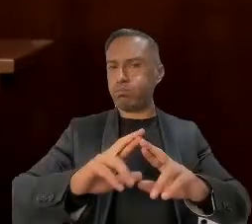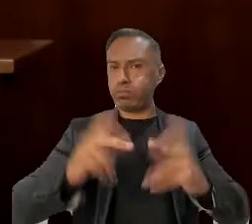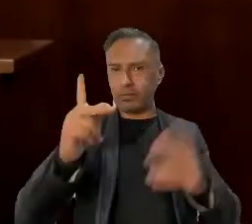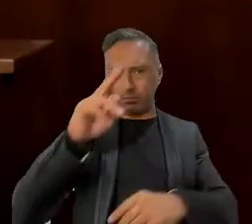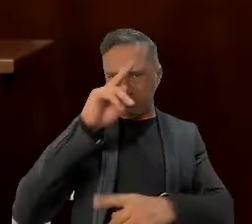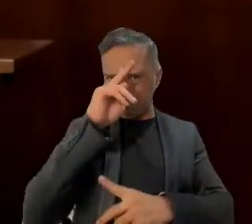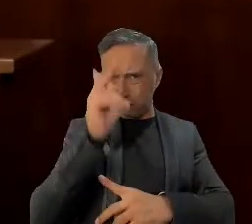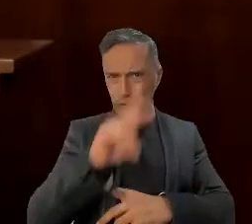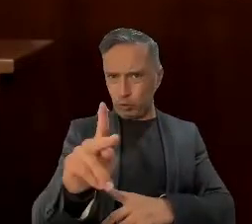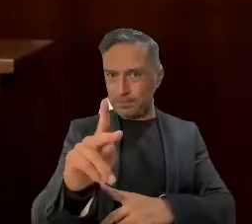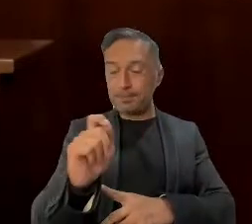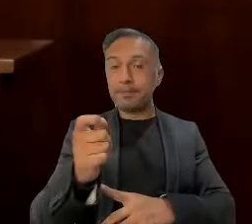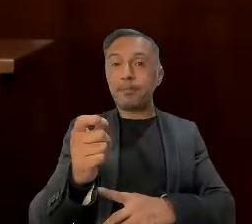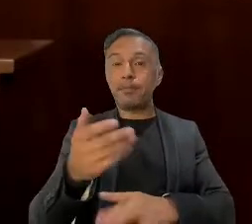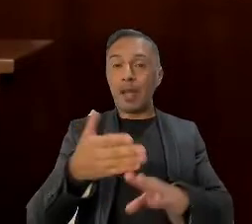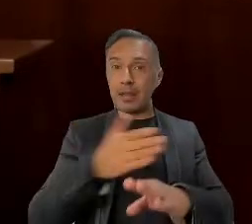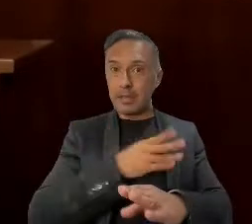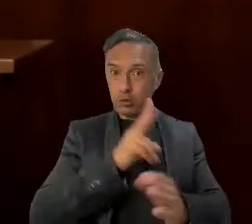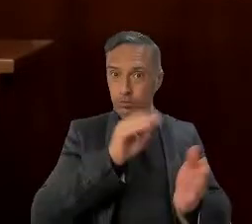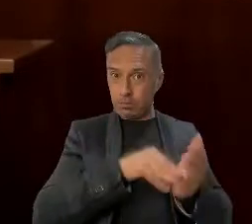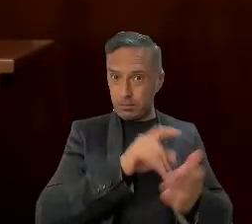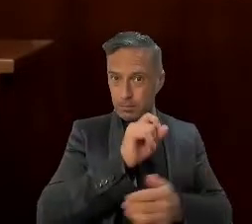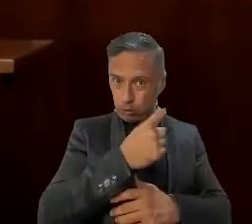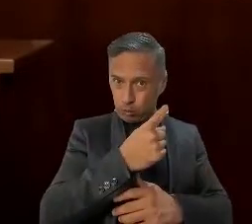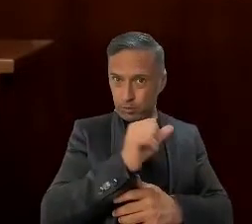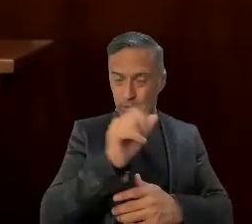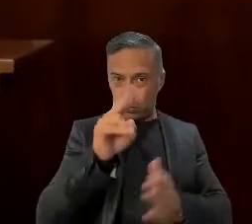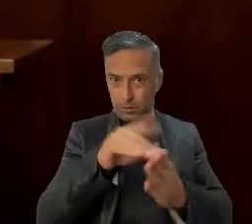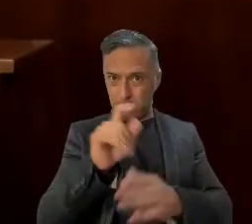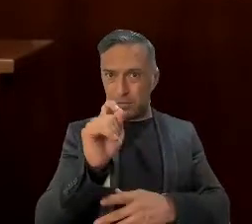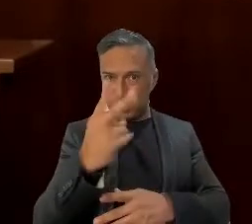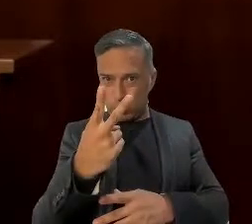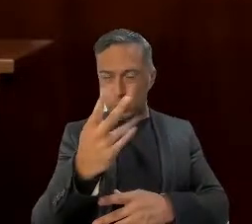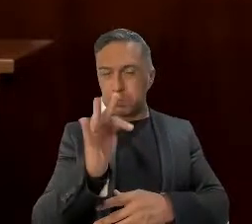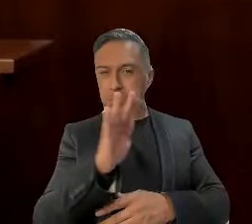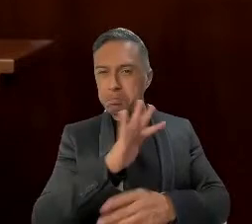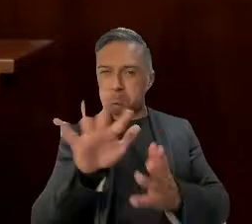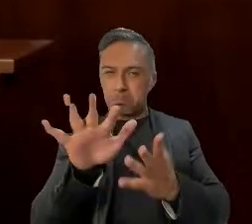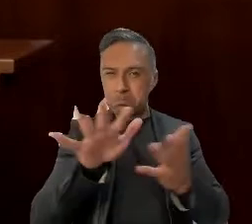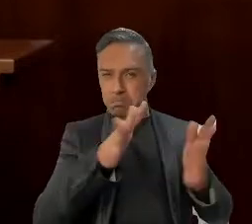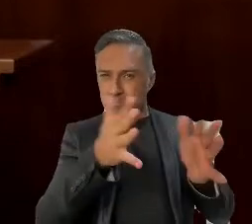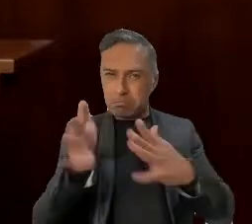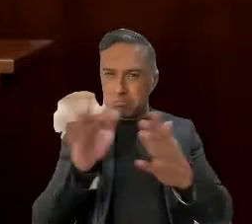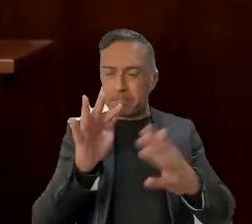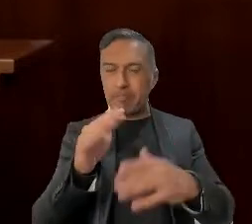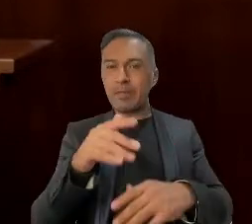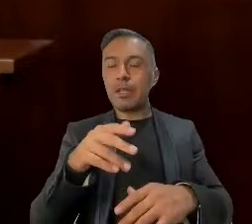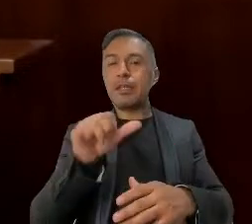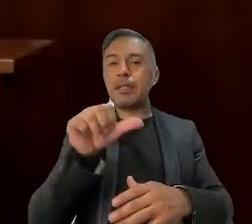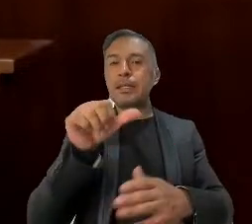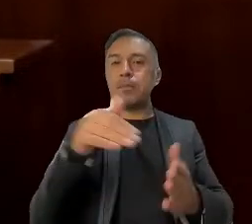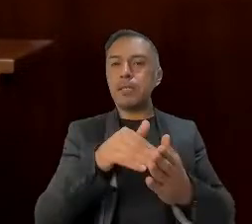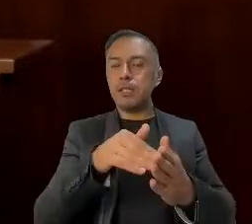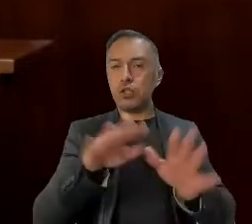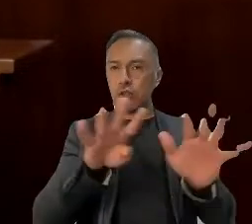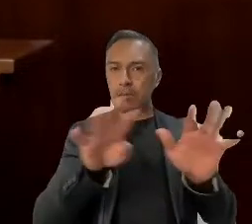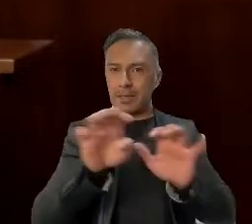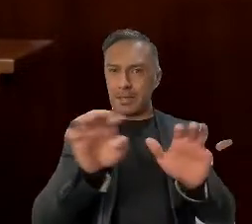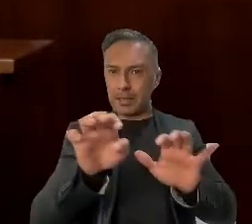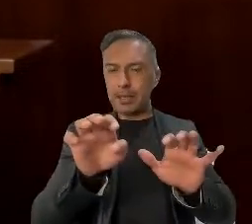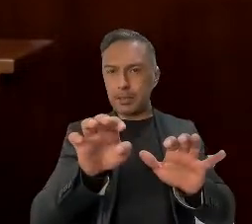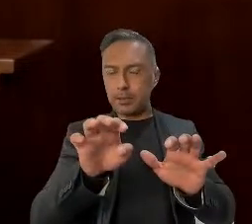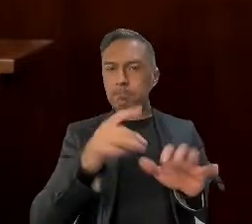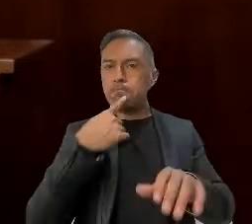se registraron durante el 2021 y veintidós aproximadamente dieciséis mil novecientas carpetas de investigación